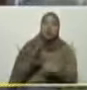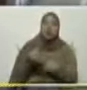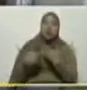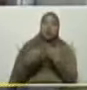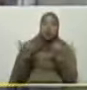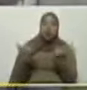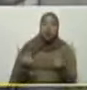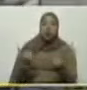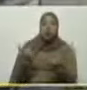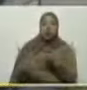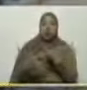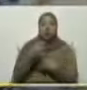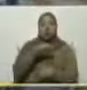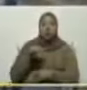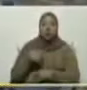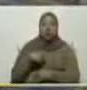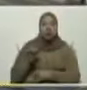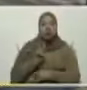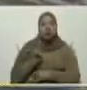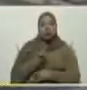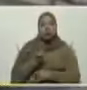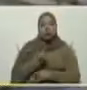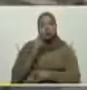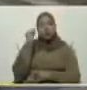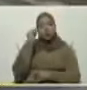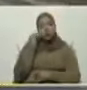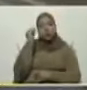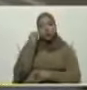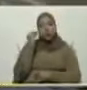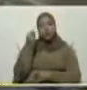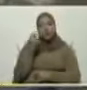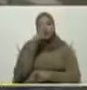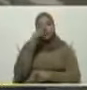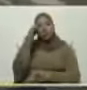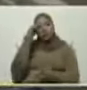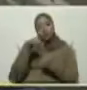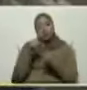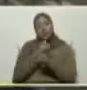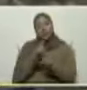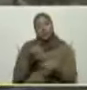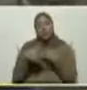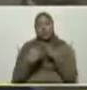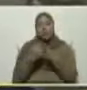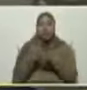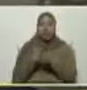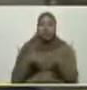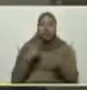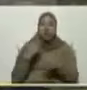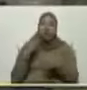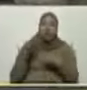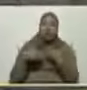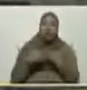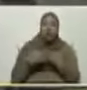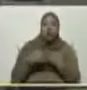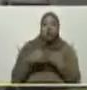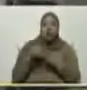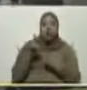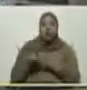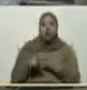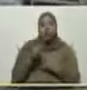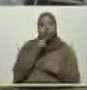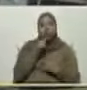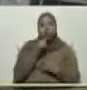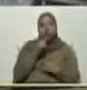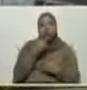mesa y que todo el país opine el camino de la democracia y la libertad Jorge muchas